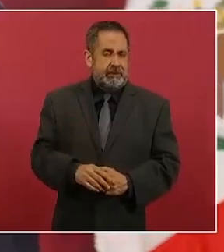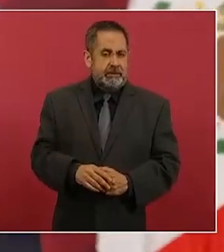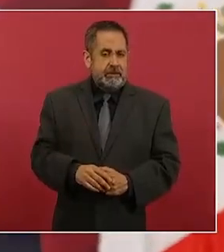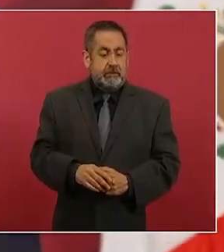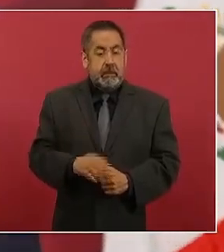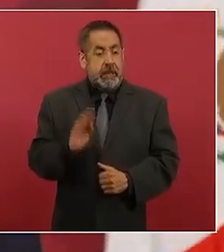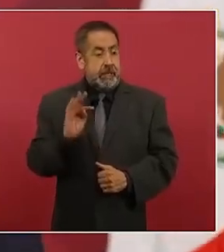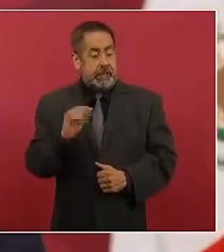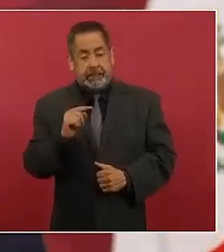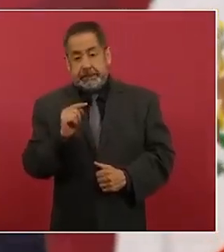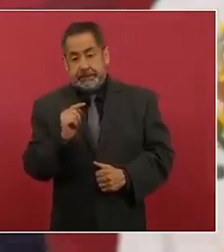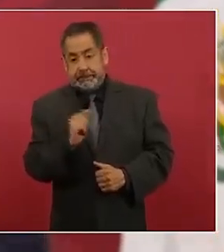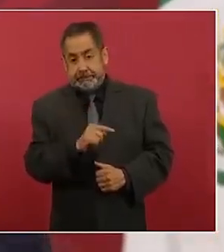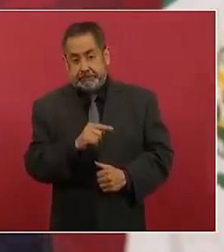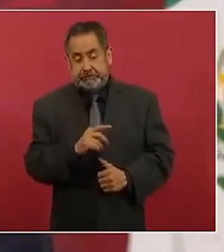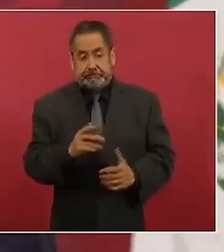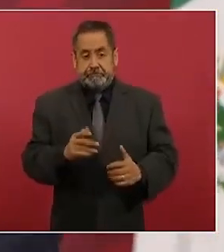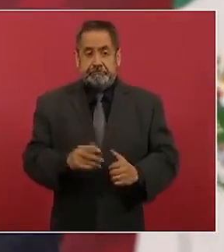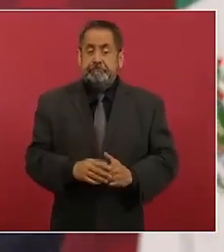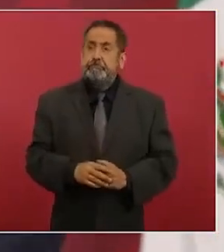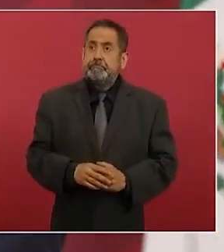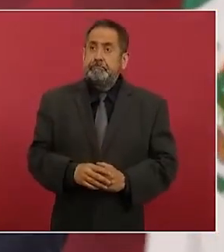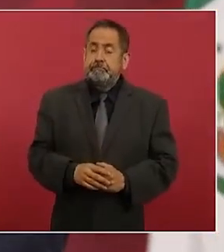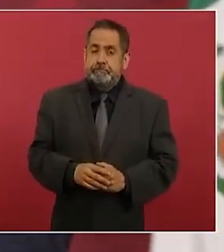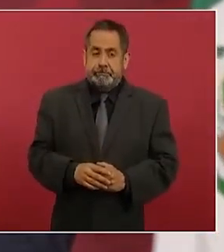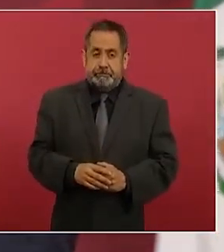siendo un partido